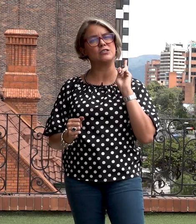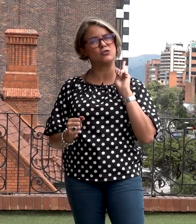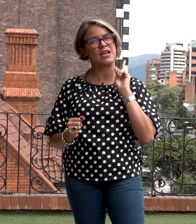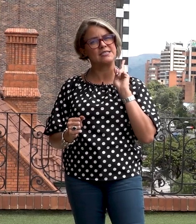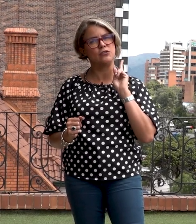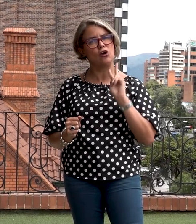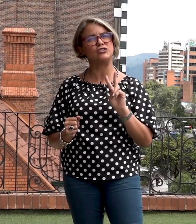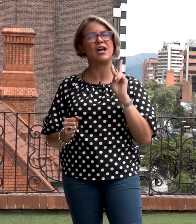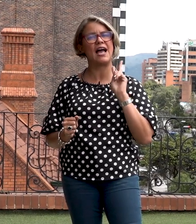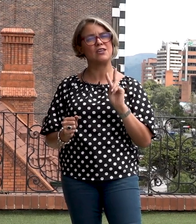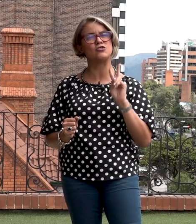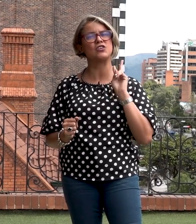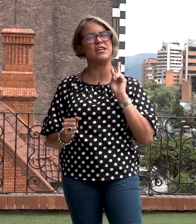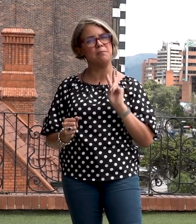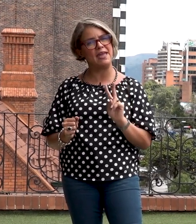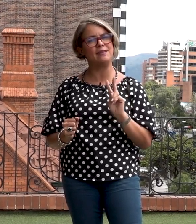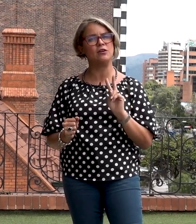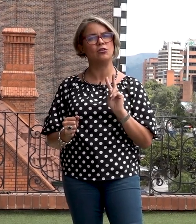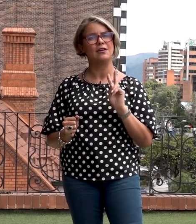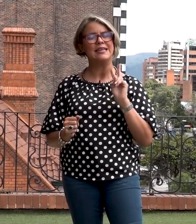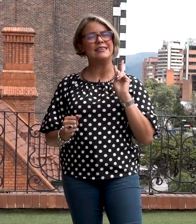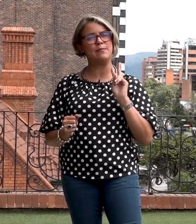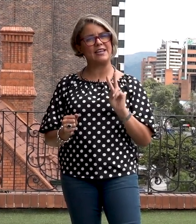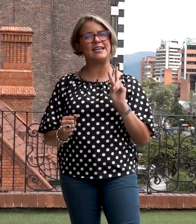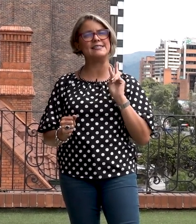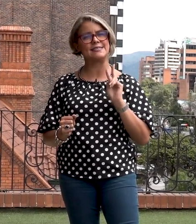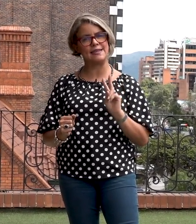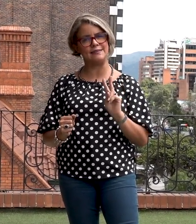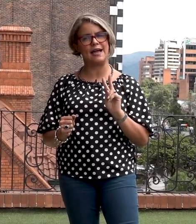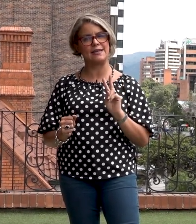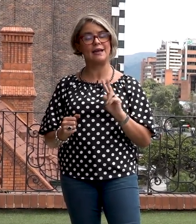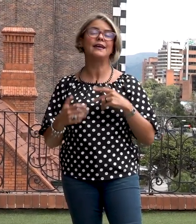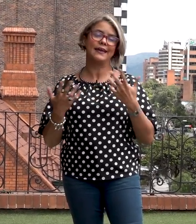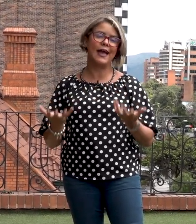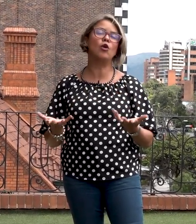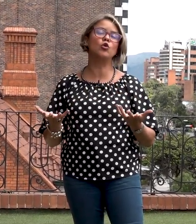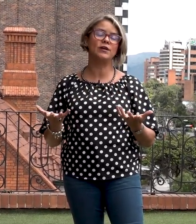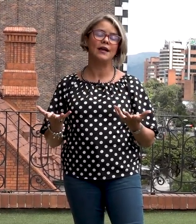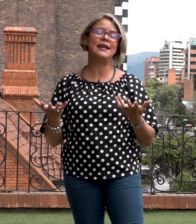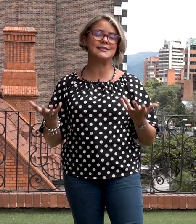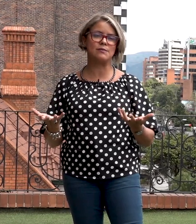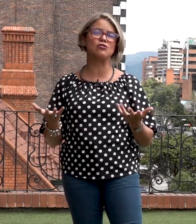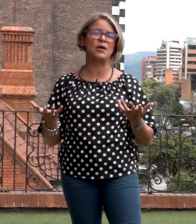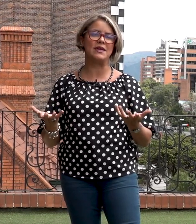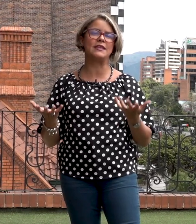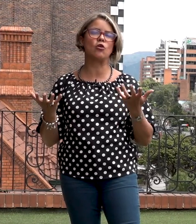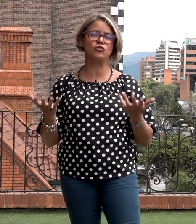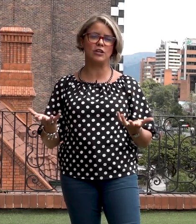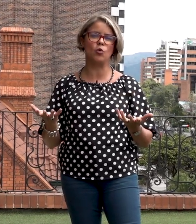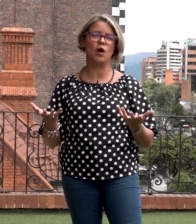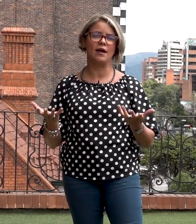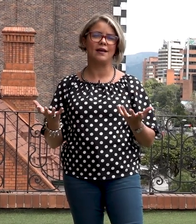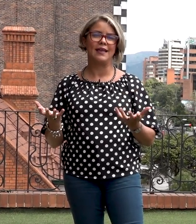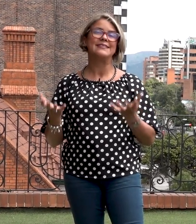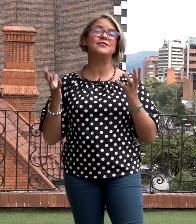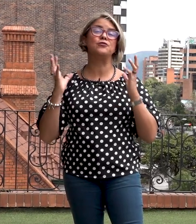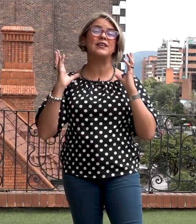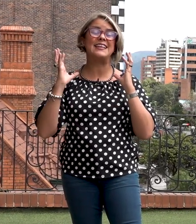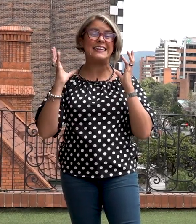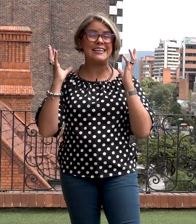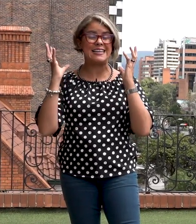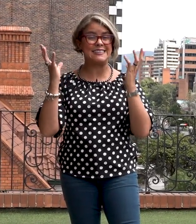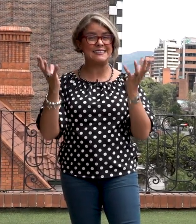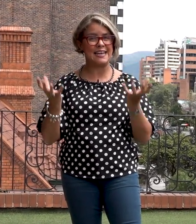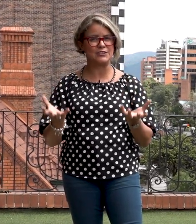carecimos en estos casi dos años y medio de emergencia sanitaria que aún lastimosamente continúa.